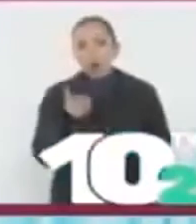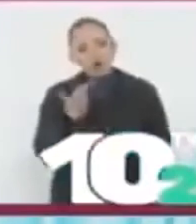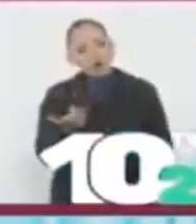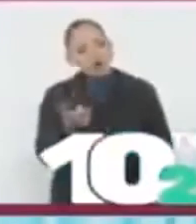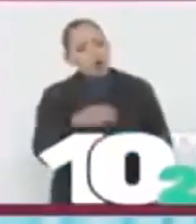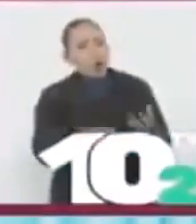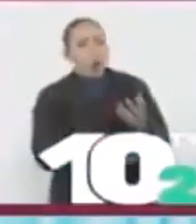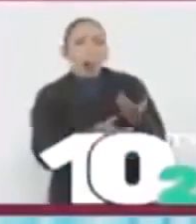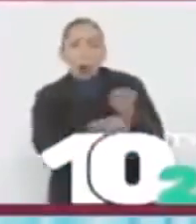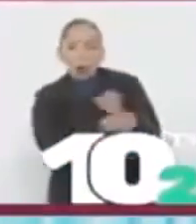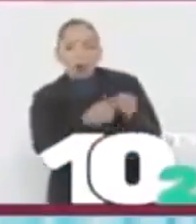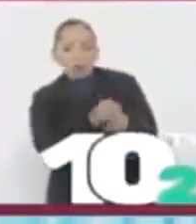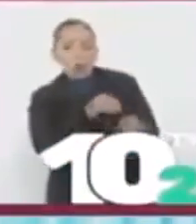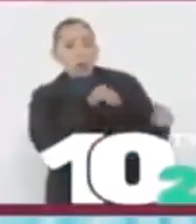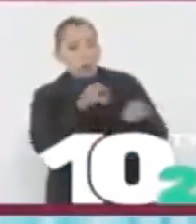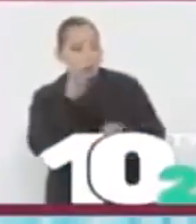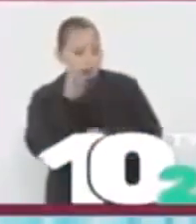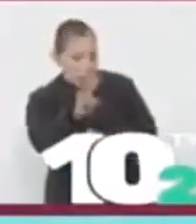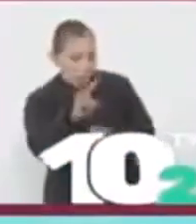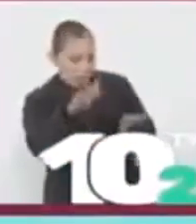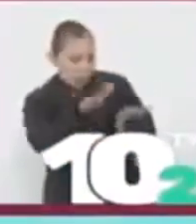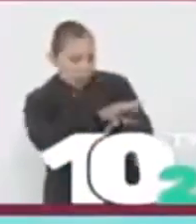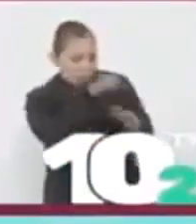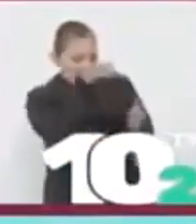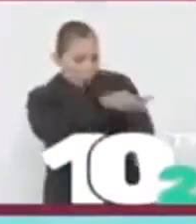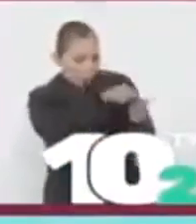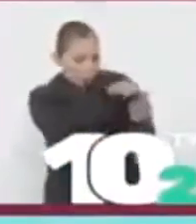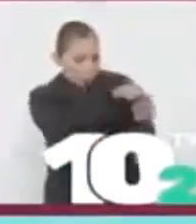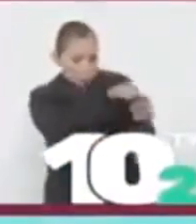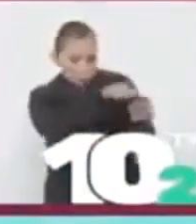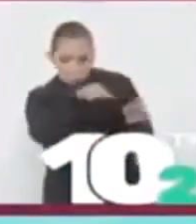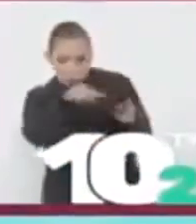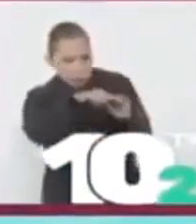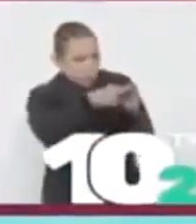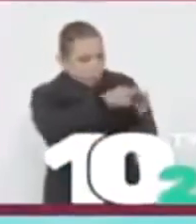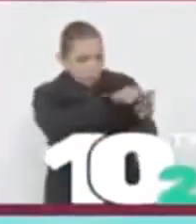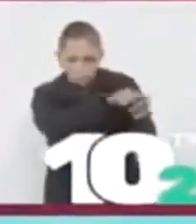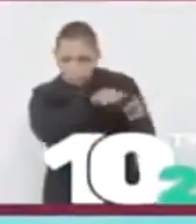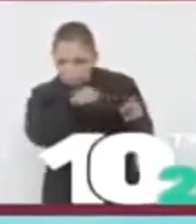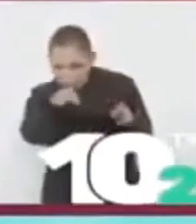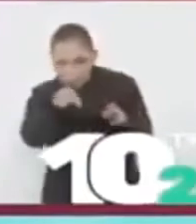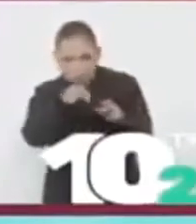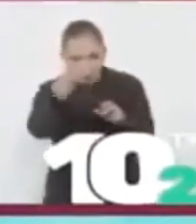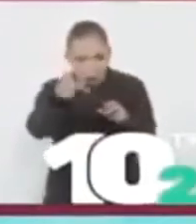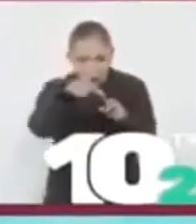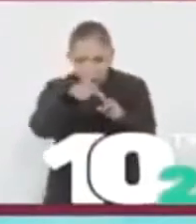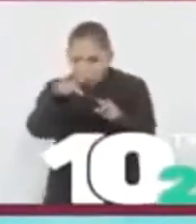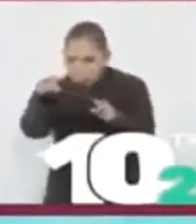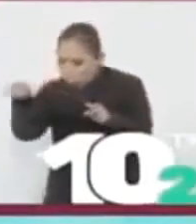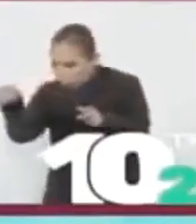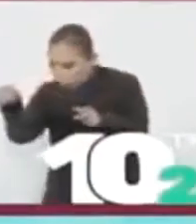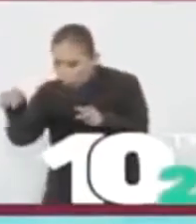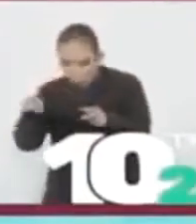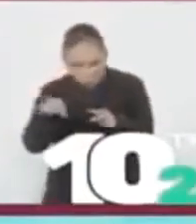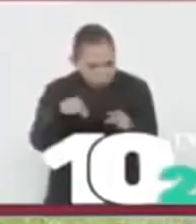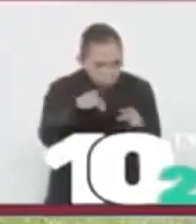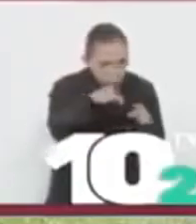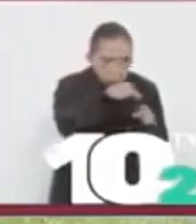Sabemos que un cuerpo está en movimiento porque podemos ver su cambio de posición respecto a un punto de referencia que consideramos